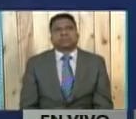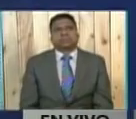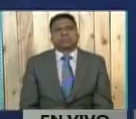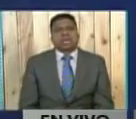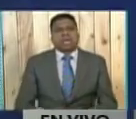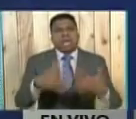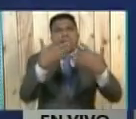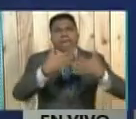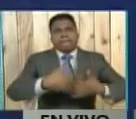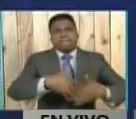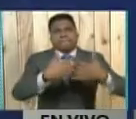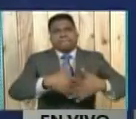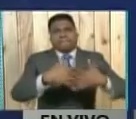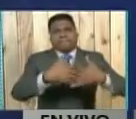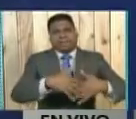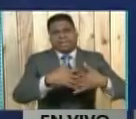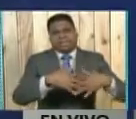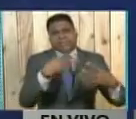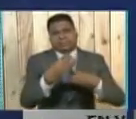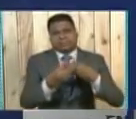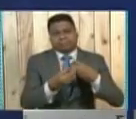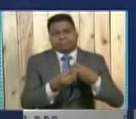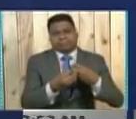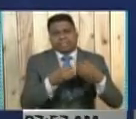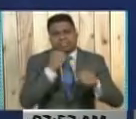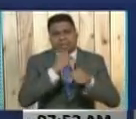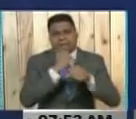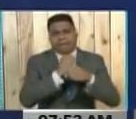empresas dedicadas a la energía,